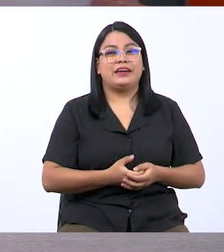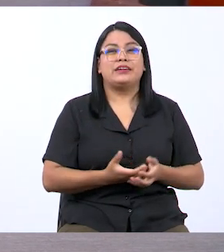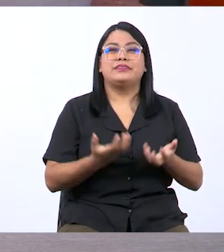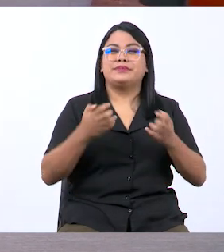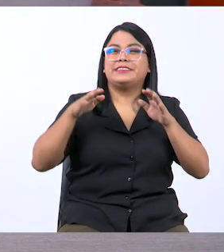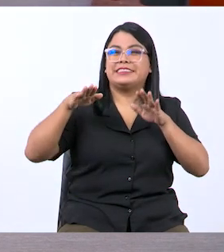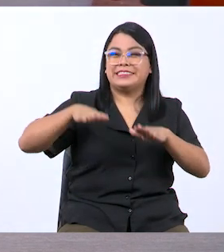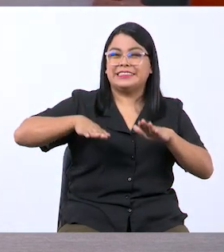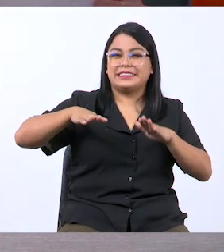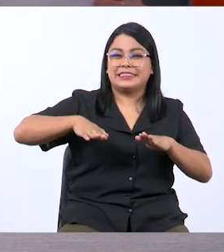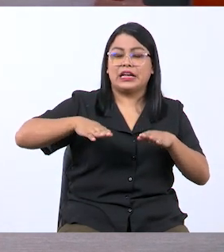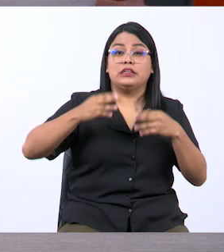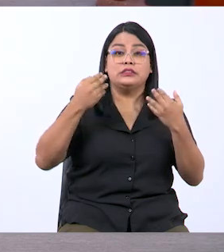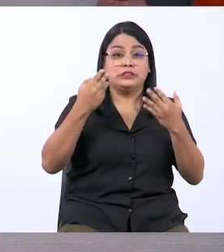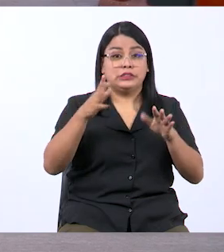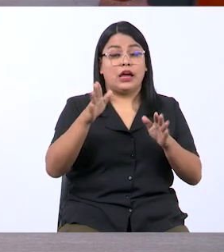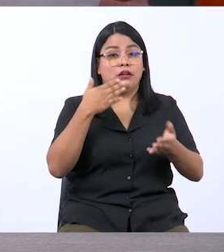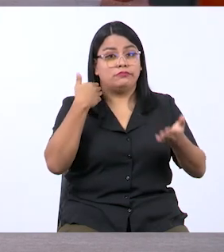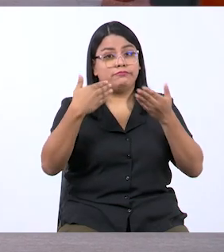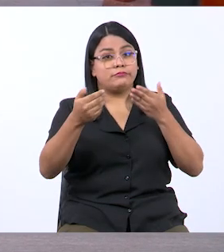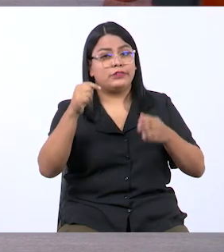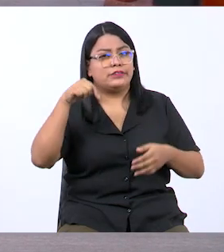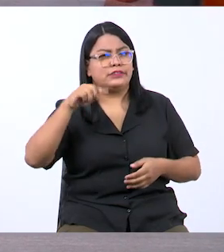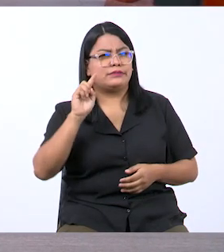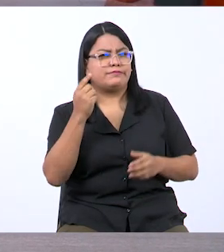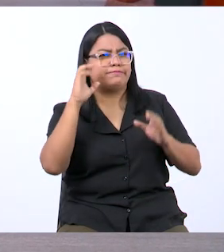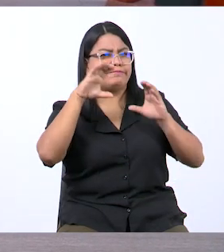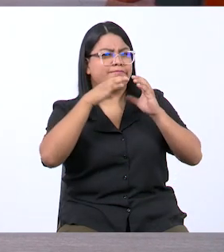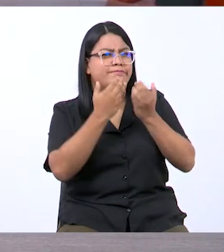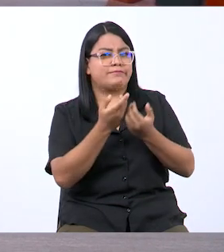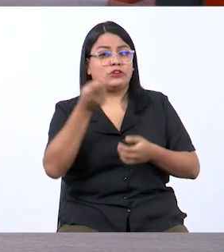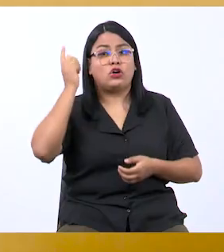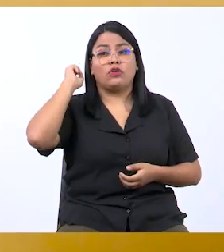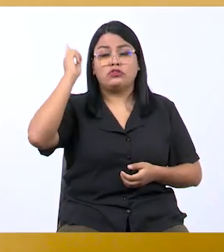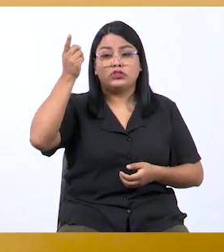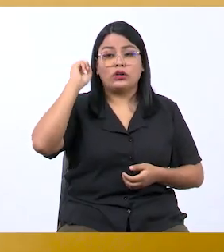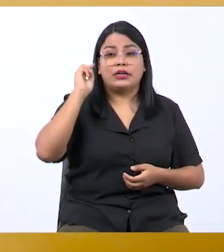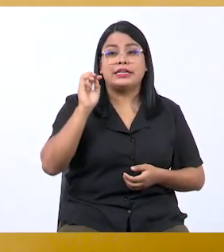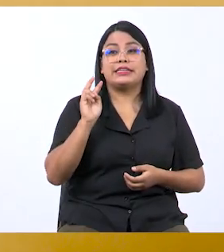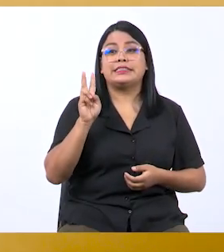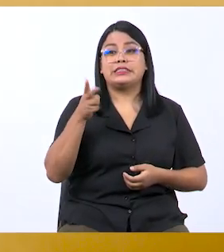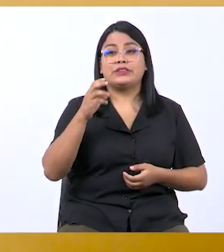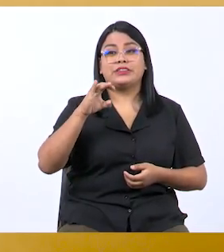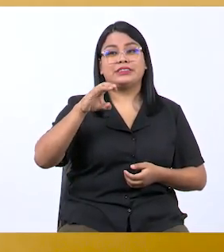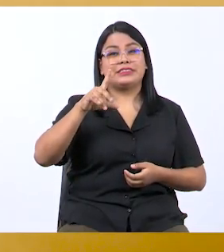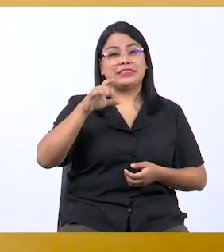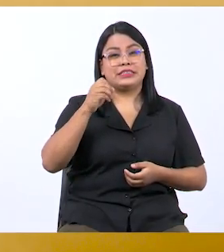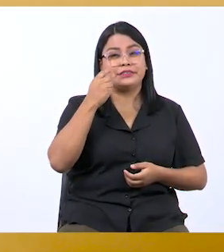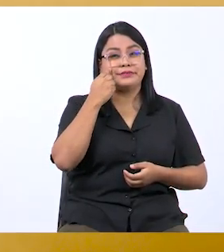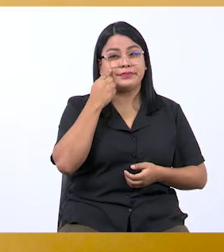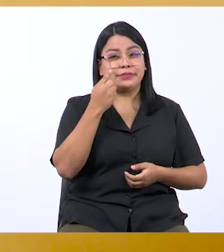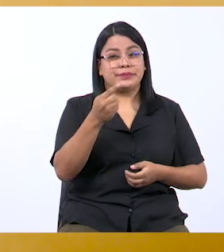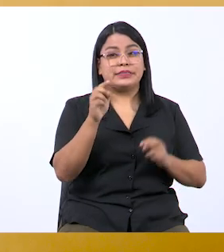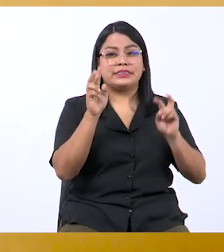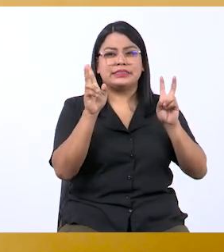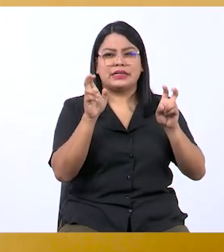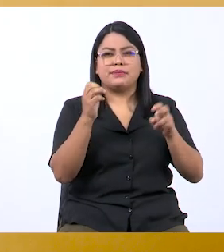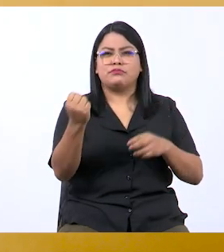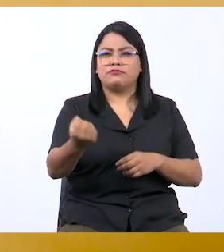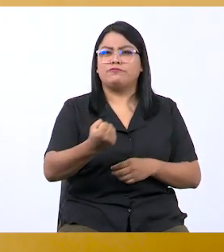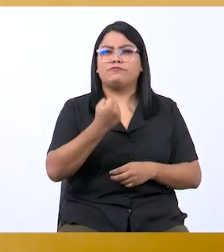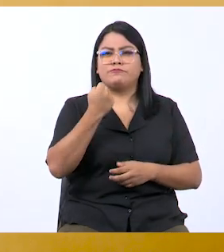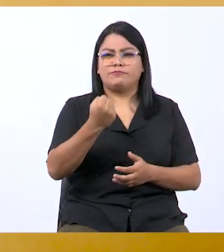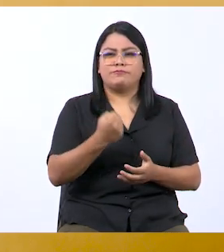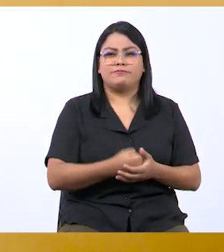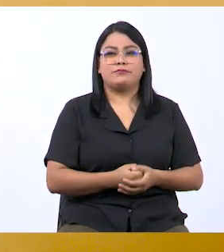Francisco. Gracias, Antonieta. Como ya lo mencionó, en este primer webinar para los maestros de segundo ciclo abordaremos unos temas